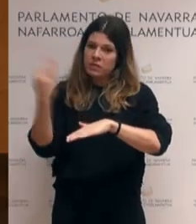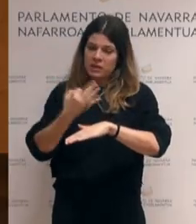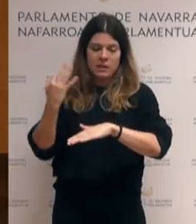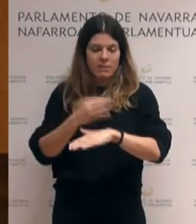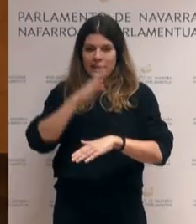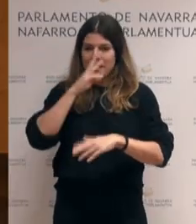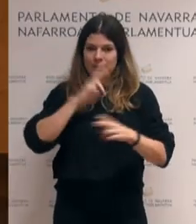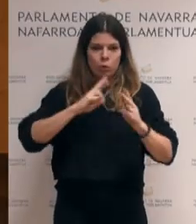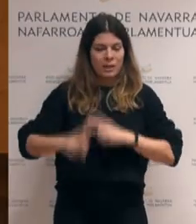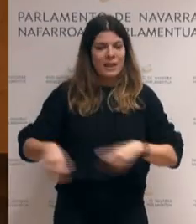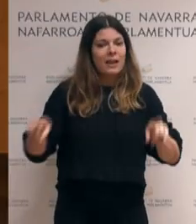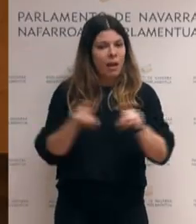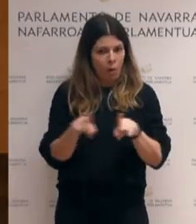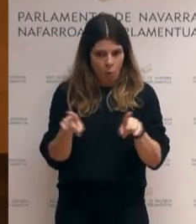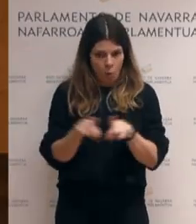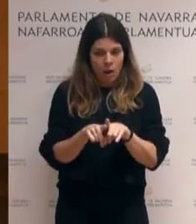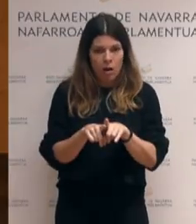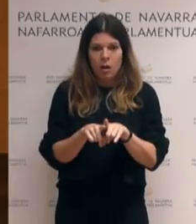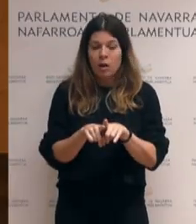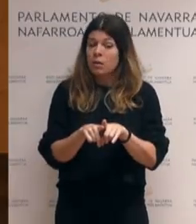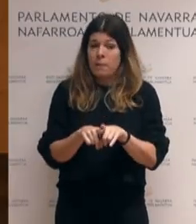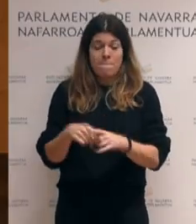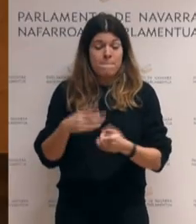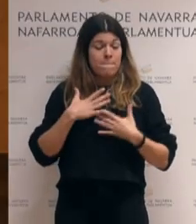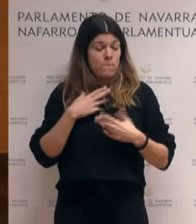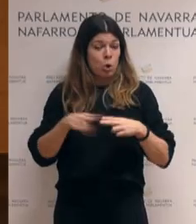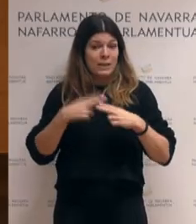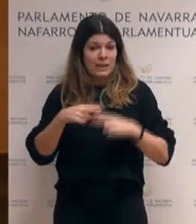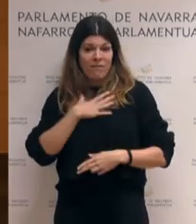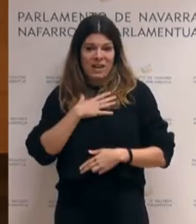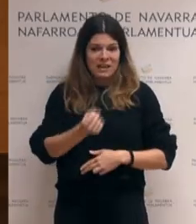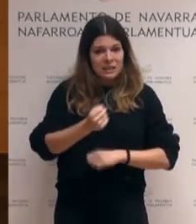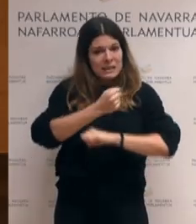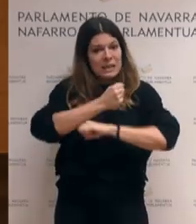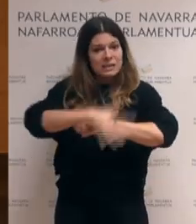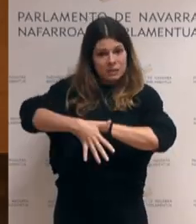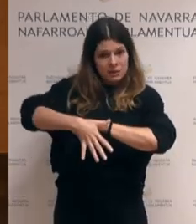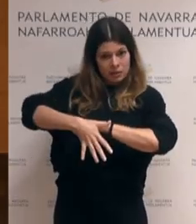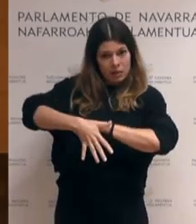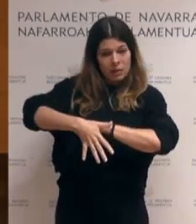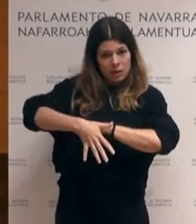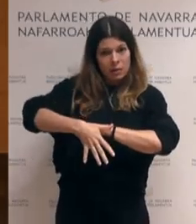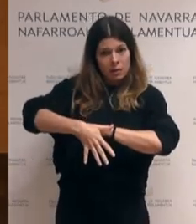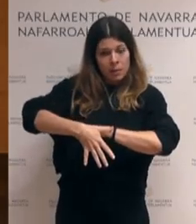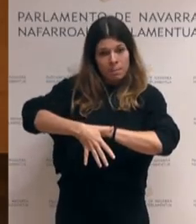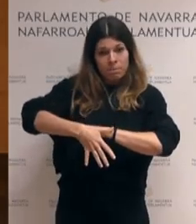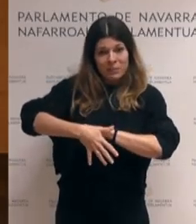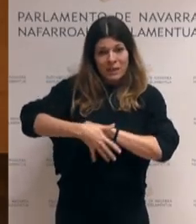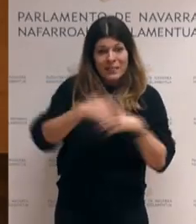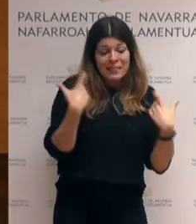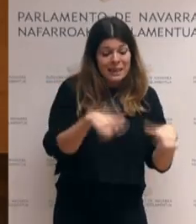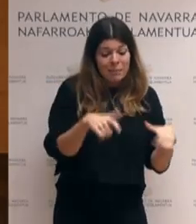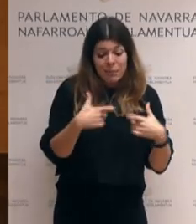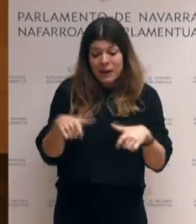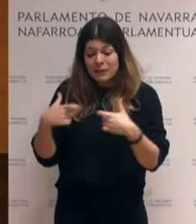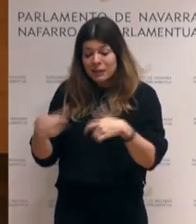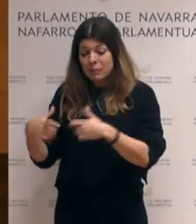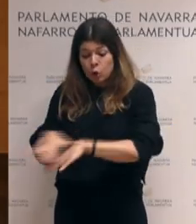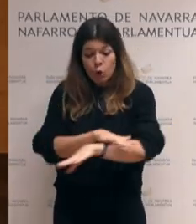estructuralmente con políticas valientes transversales en la que todos y cada uno de los depart departamentos del gobierno